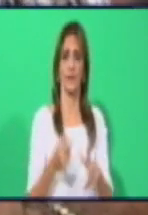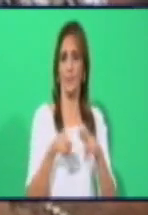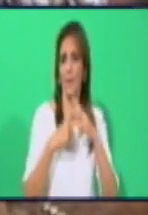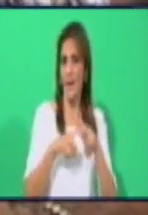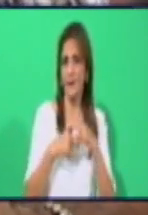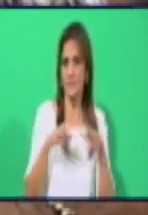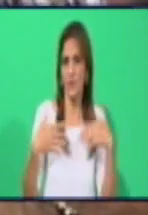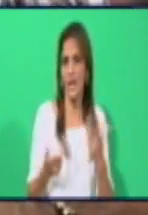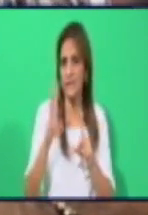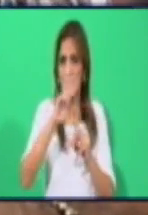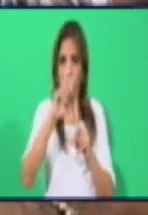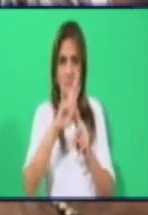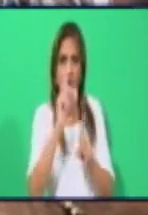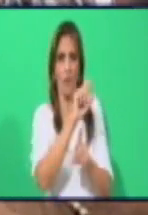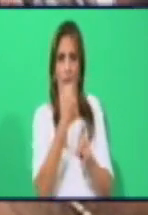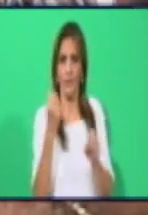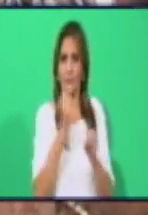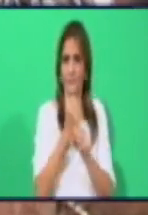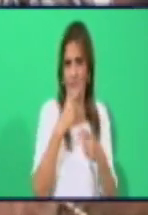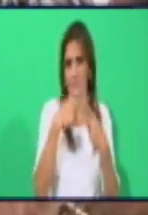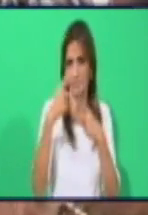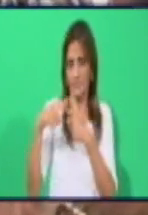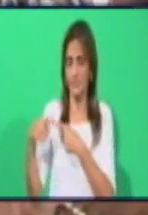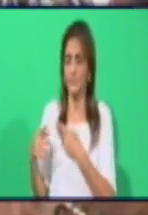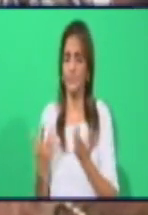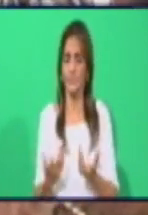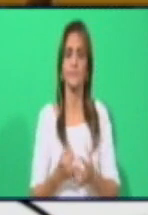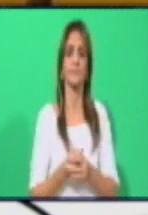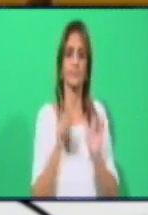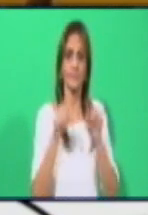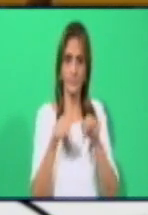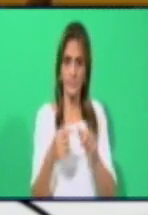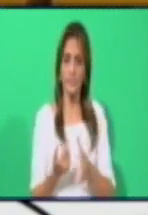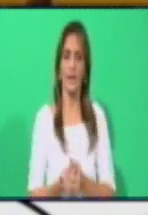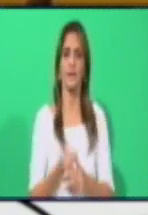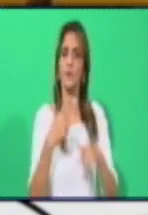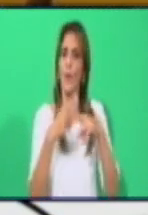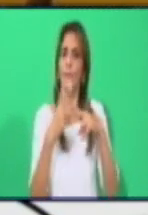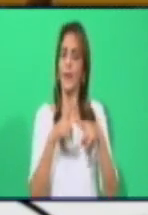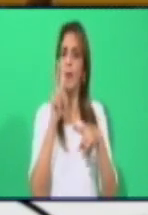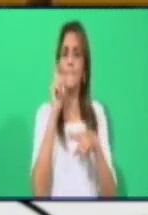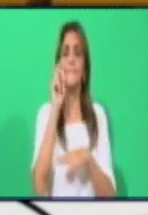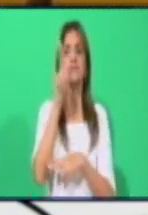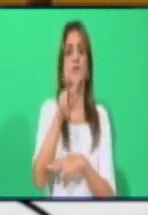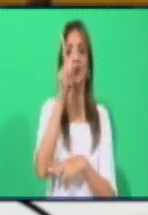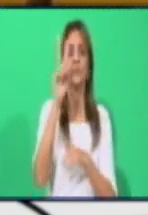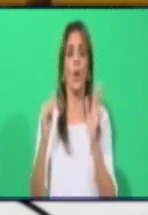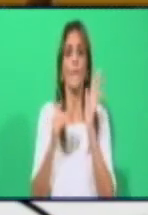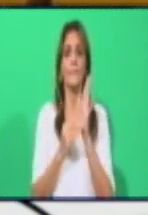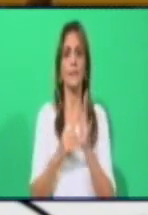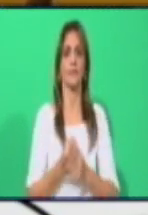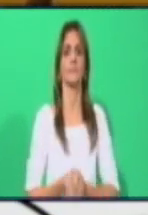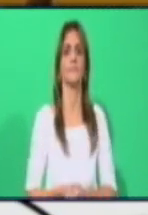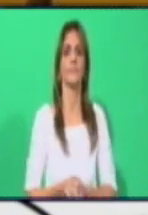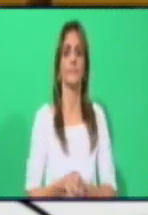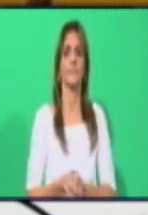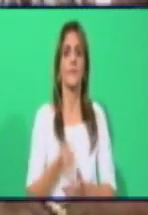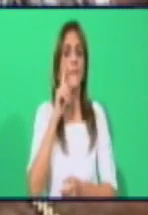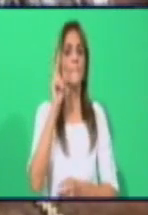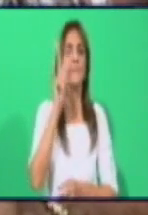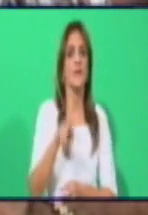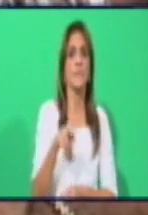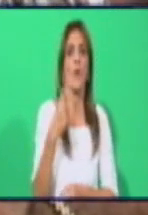siguiente. Nosotros, de conjunto con el trabajo que estamos haciendo de conjunto con el MININ, cogimos en el reparto Ciro Rondo un ciudadano que